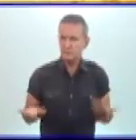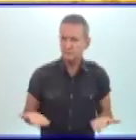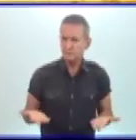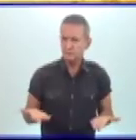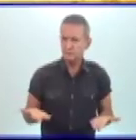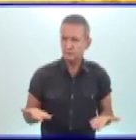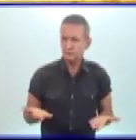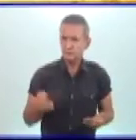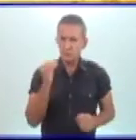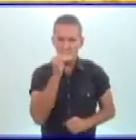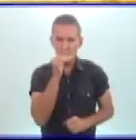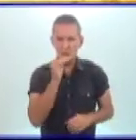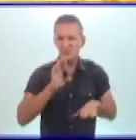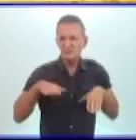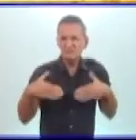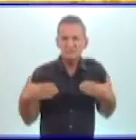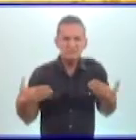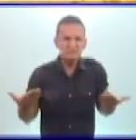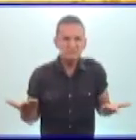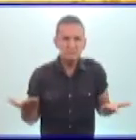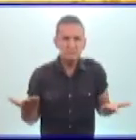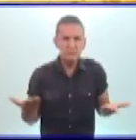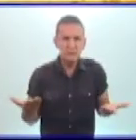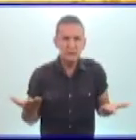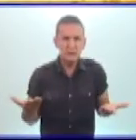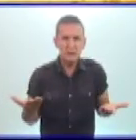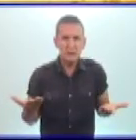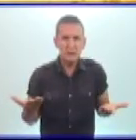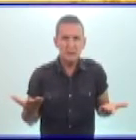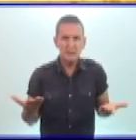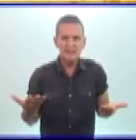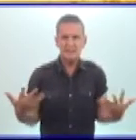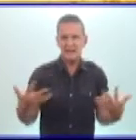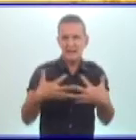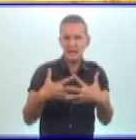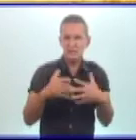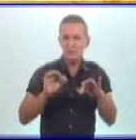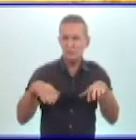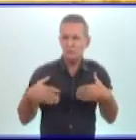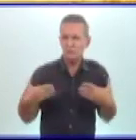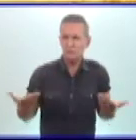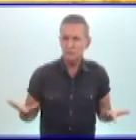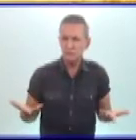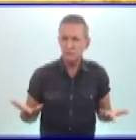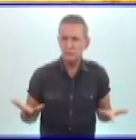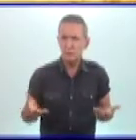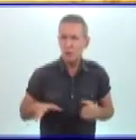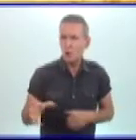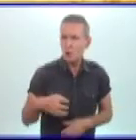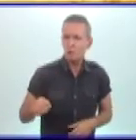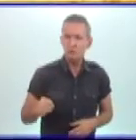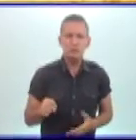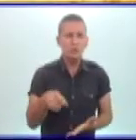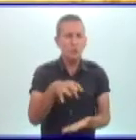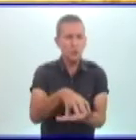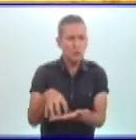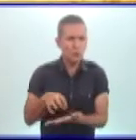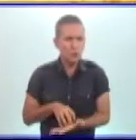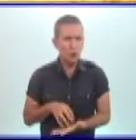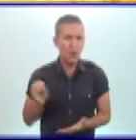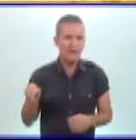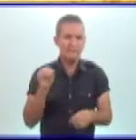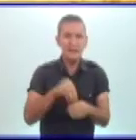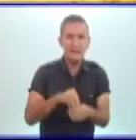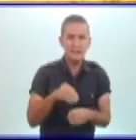hablamos de algo moderno? ¿Qué supone que hablemos de algo moderno? ¿Todas las regiones habrán entrado a la modernidad